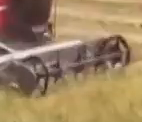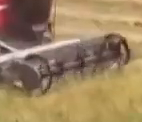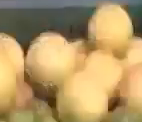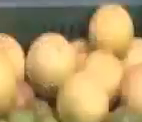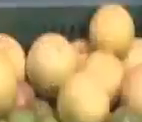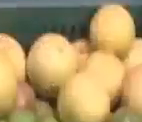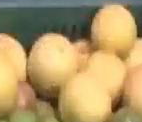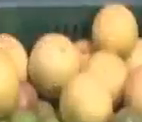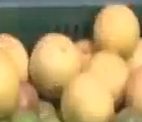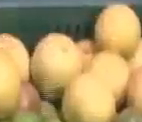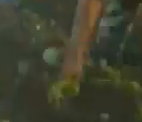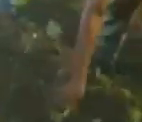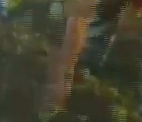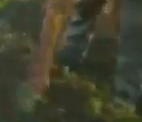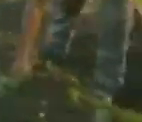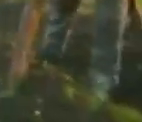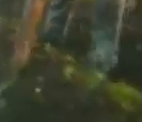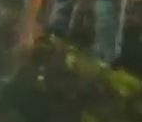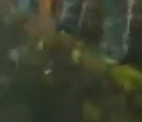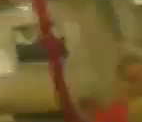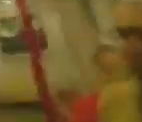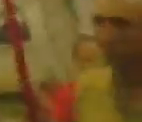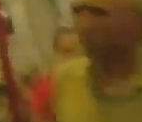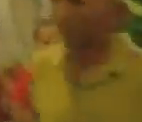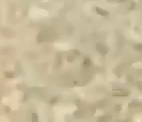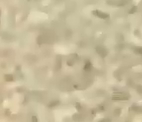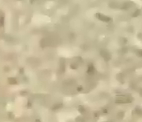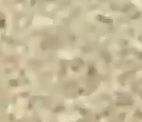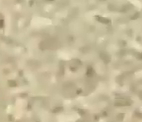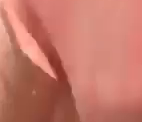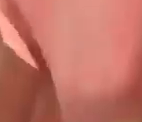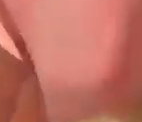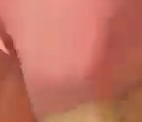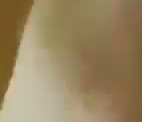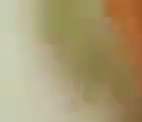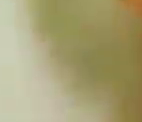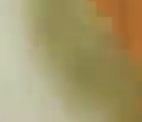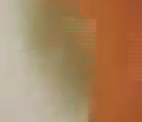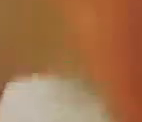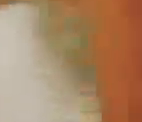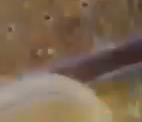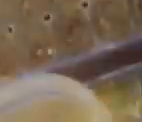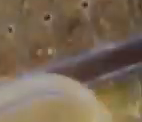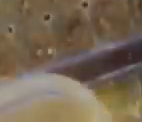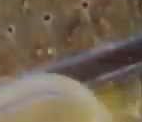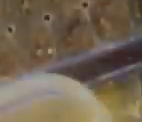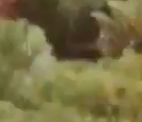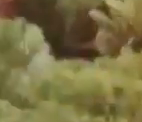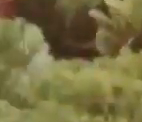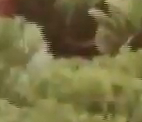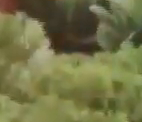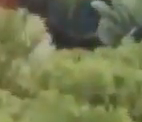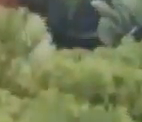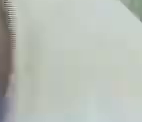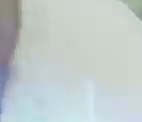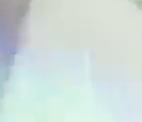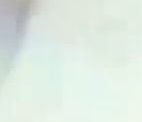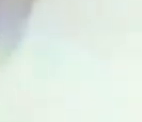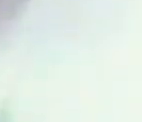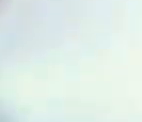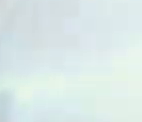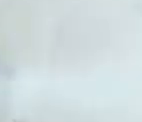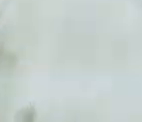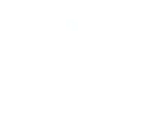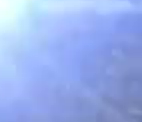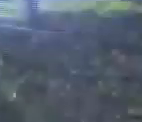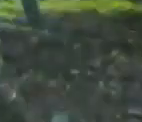la producción, expandiendo la producción, mejorando el país. Con el Plan de la Patria 2025, podemos hacer reverdecer